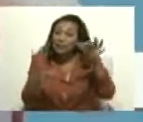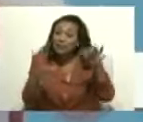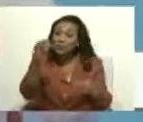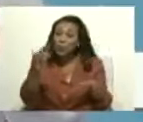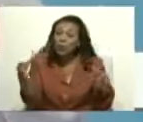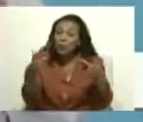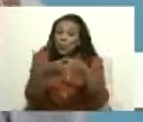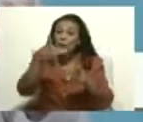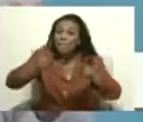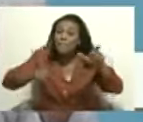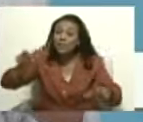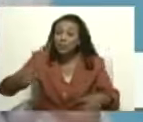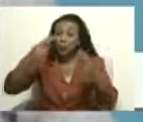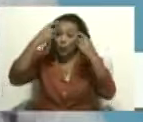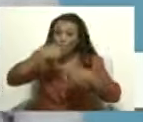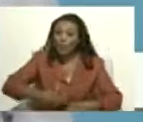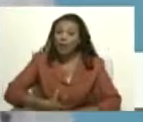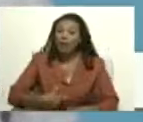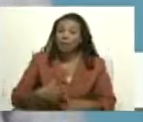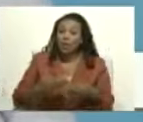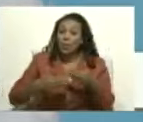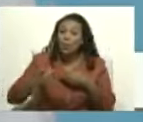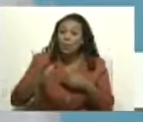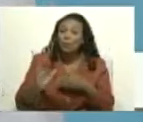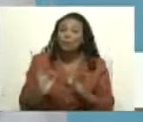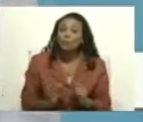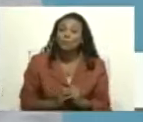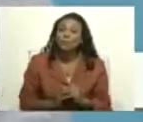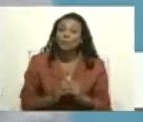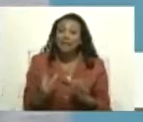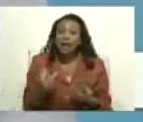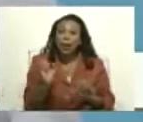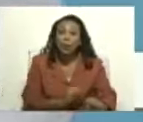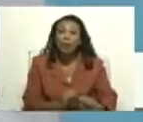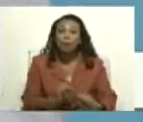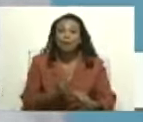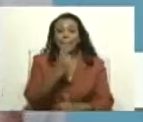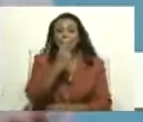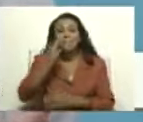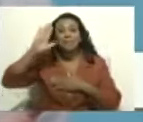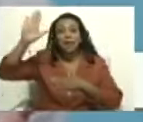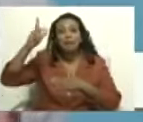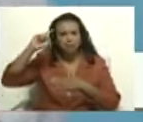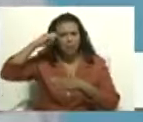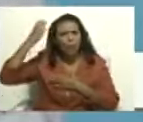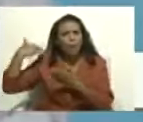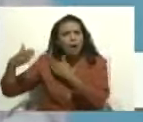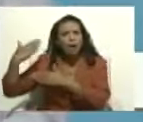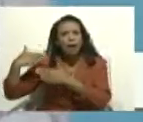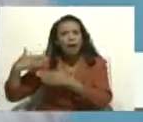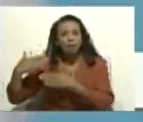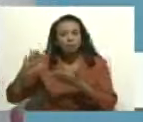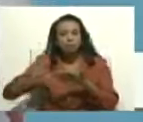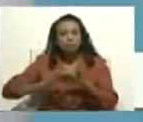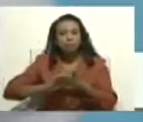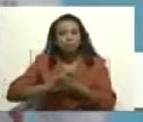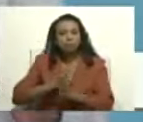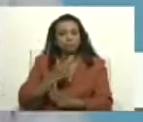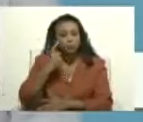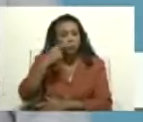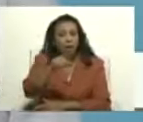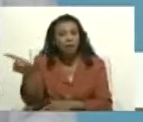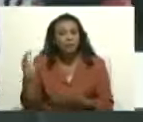de la civilización humana, incluso a partir, sobre todo, de la derrota de los nazis, se está acabando. Ustedes